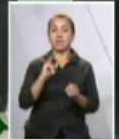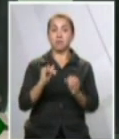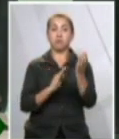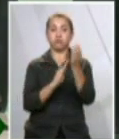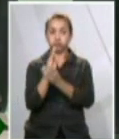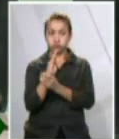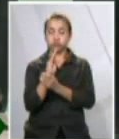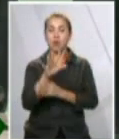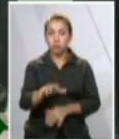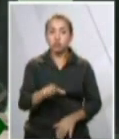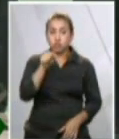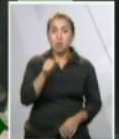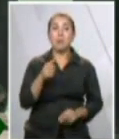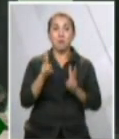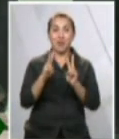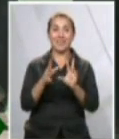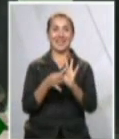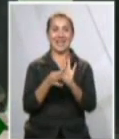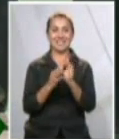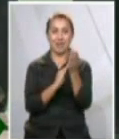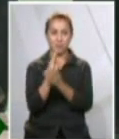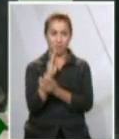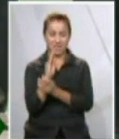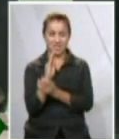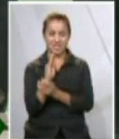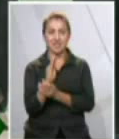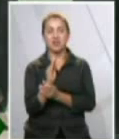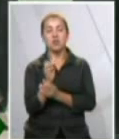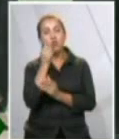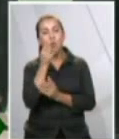o bien qué cosas eran más incómodas de hacer y qué ahora son más